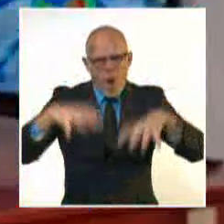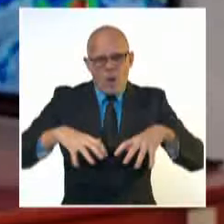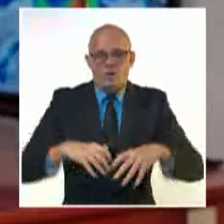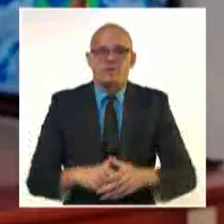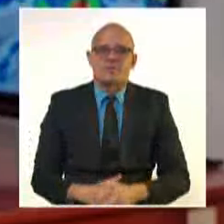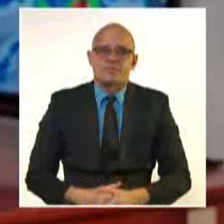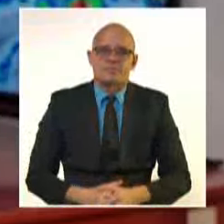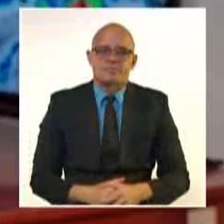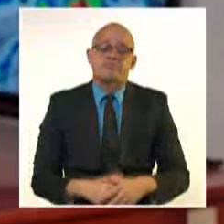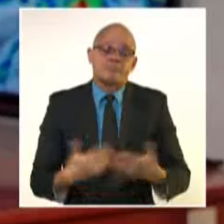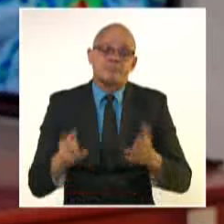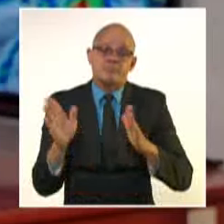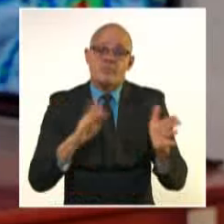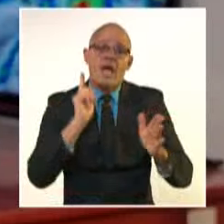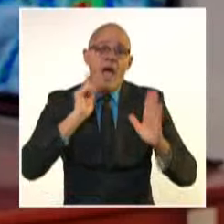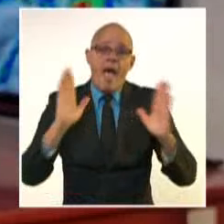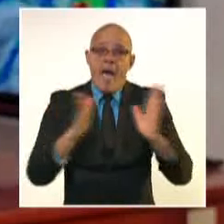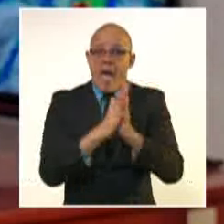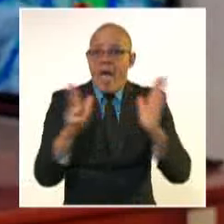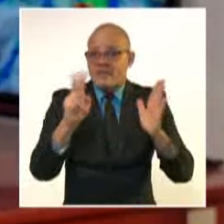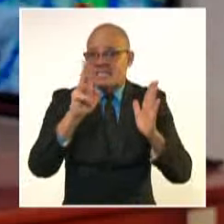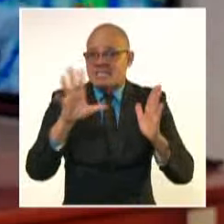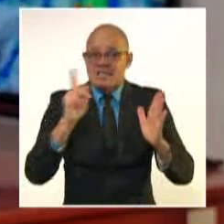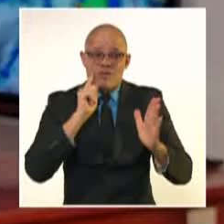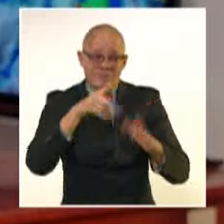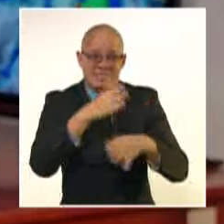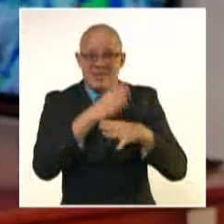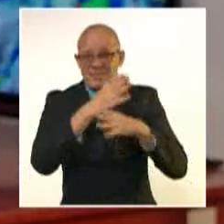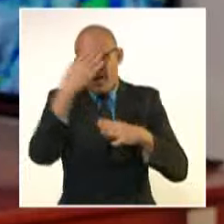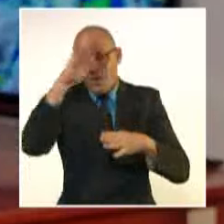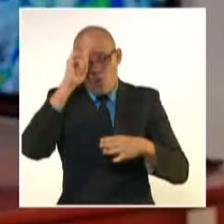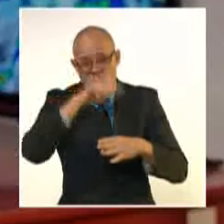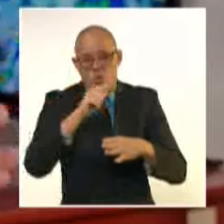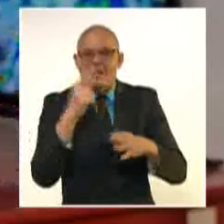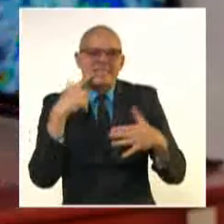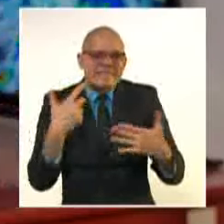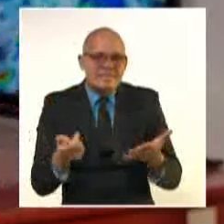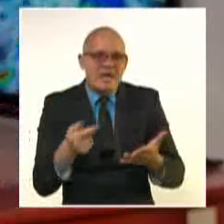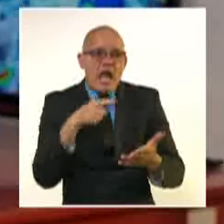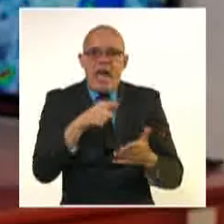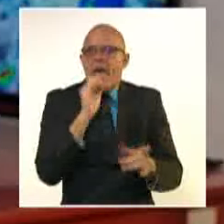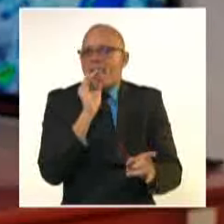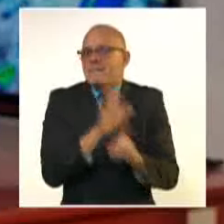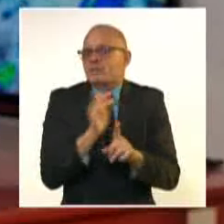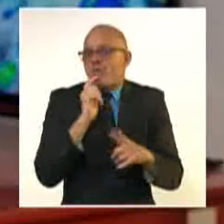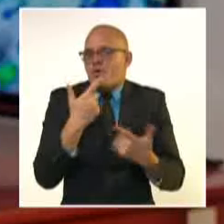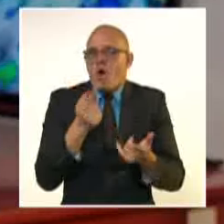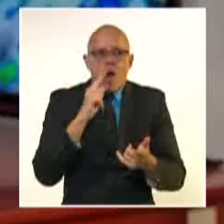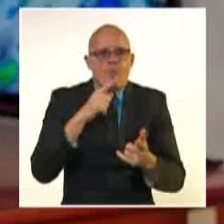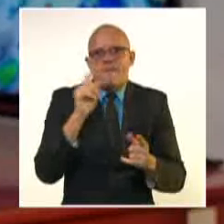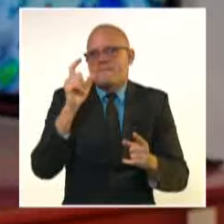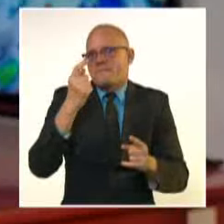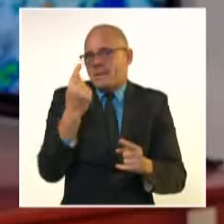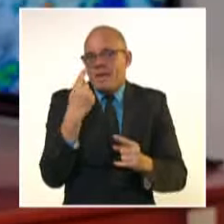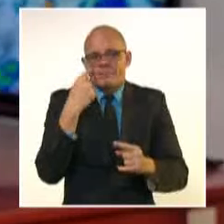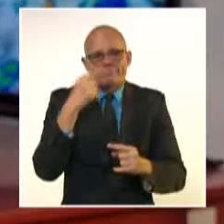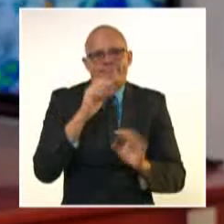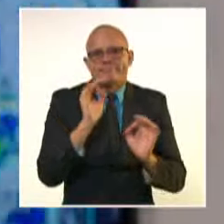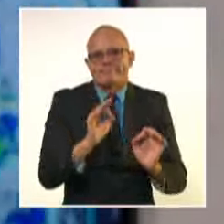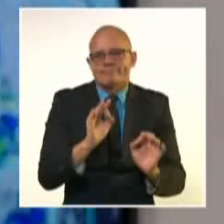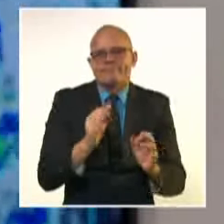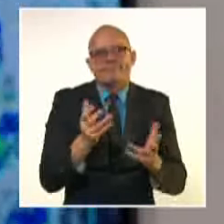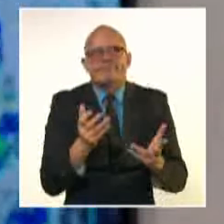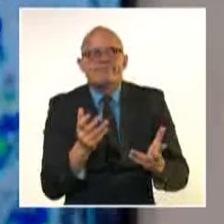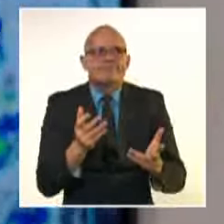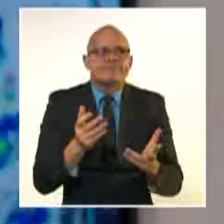En el 2025, Santiago de Cuba, meteorológicamente hablando, fue de un extremo a otro. Estamos hablando en este caso